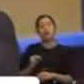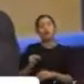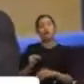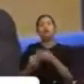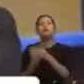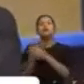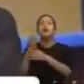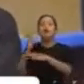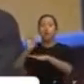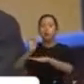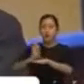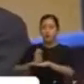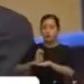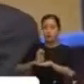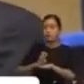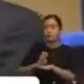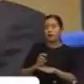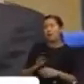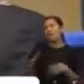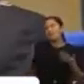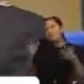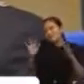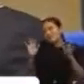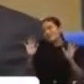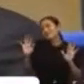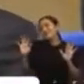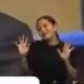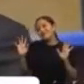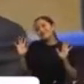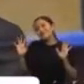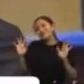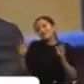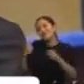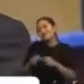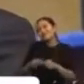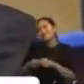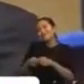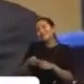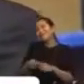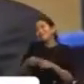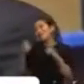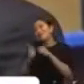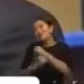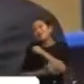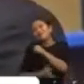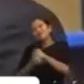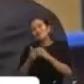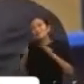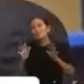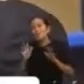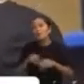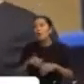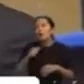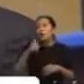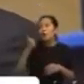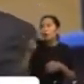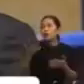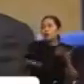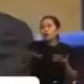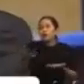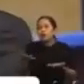El nuevo Ecuador tampoco cede ante presiones externas o incluso de ciudadanos que se hacen llamar ecuatorianos, que hasta quieren